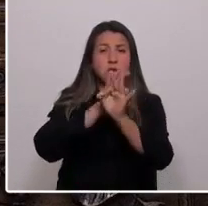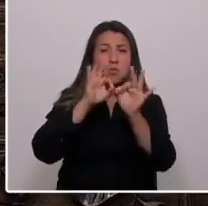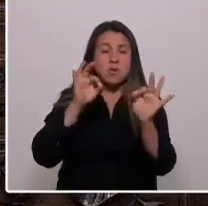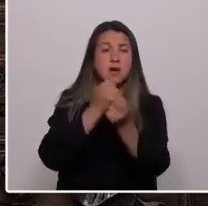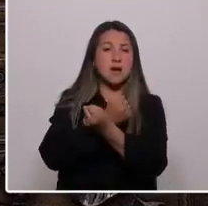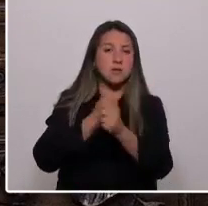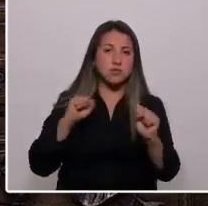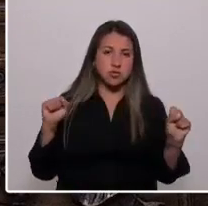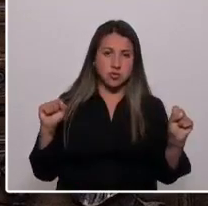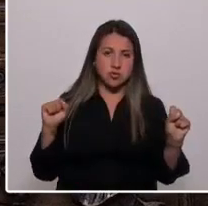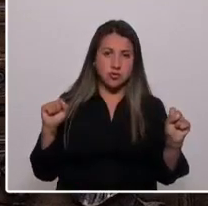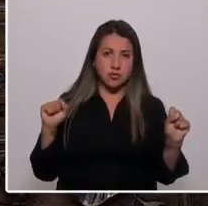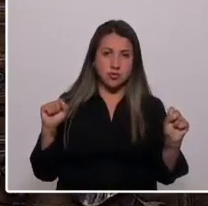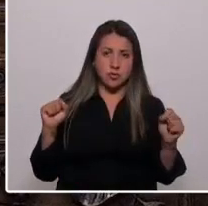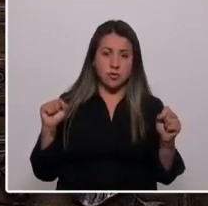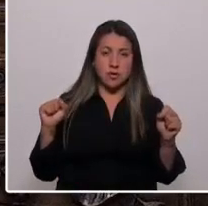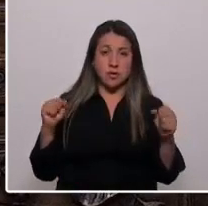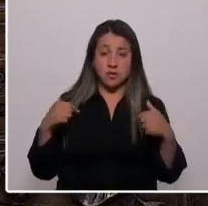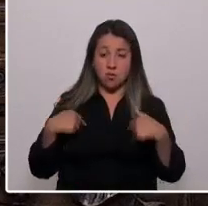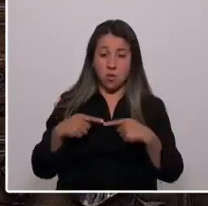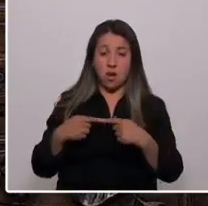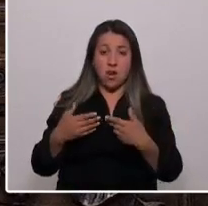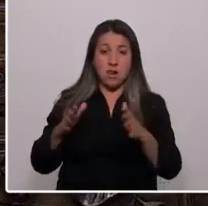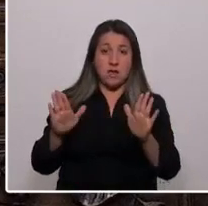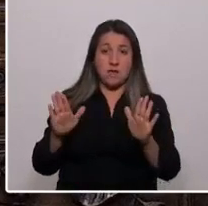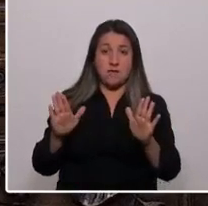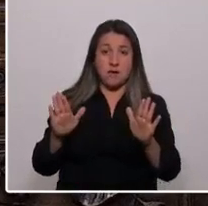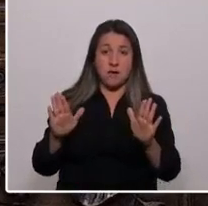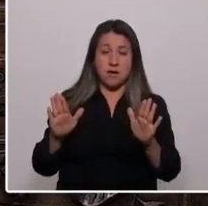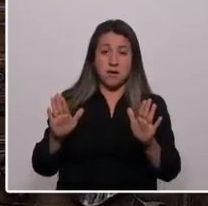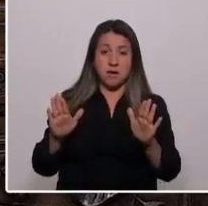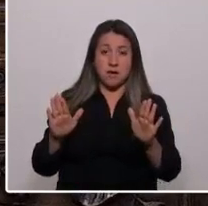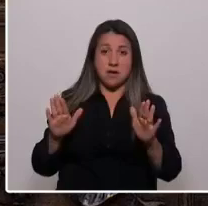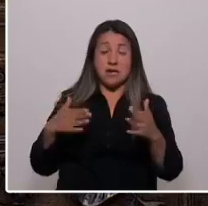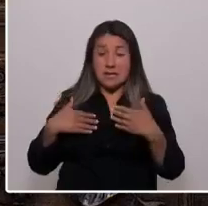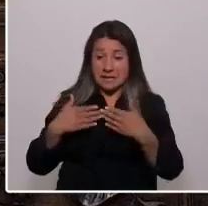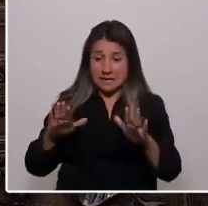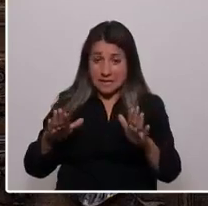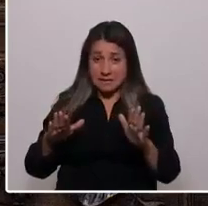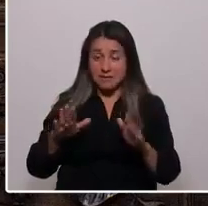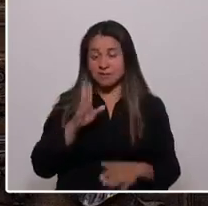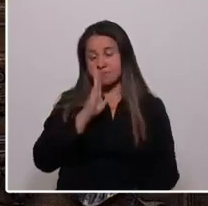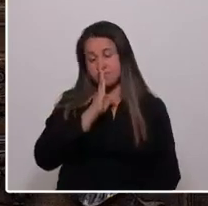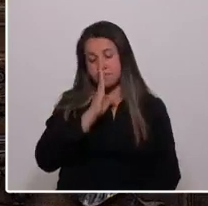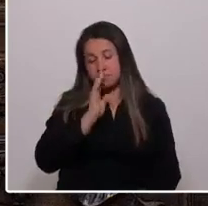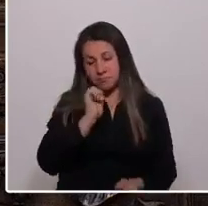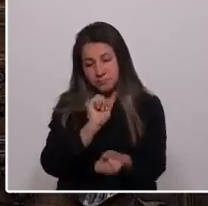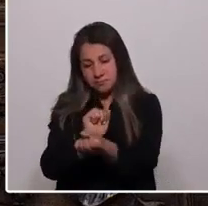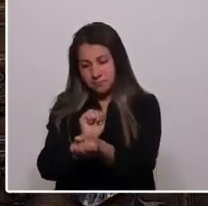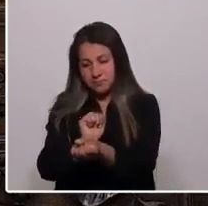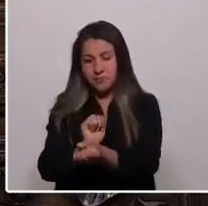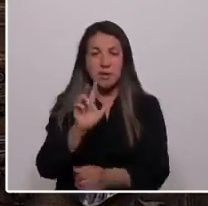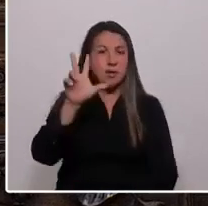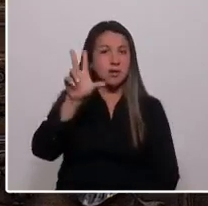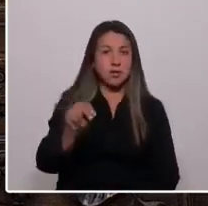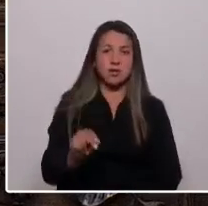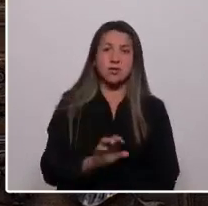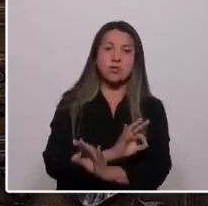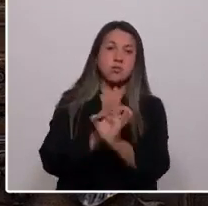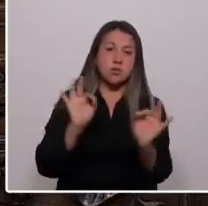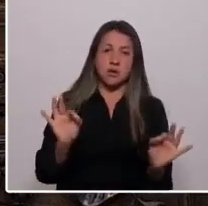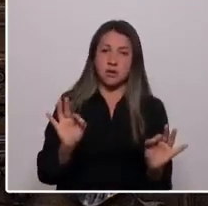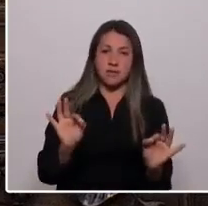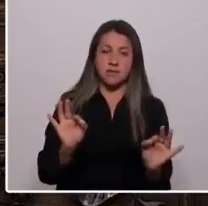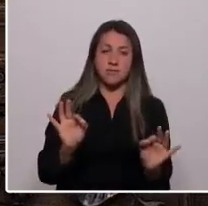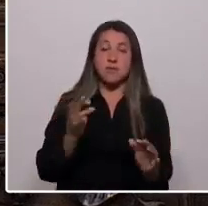a su libertad jamás tú escuchar a aquella en esta carta